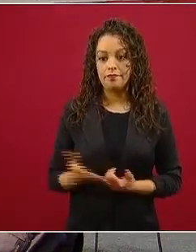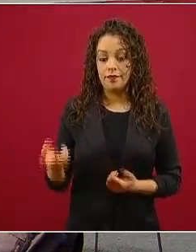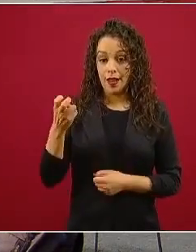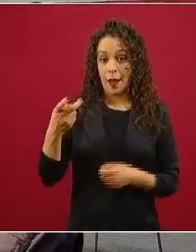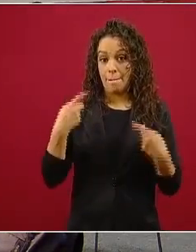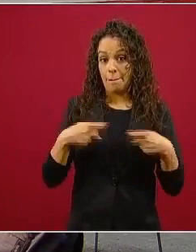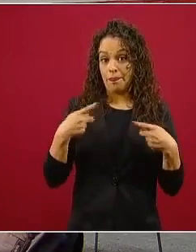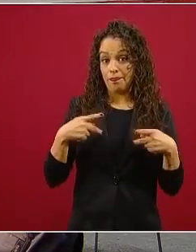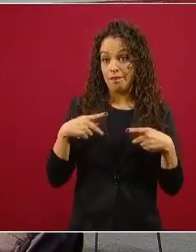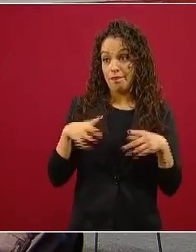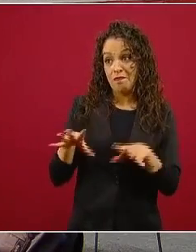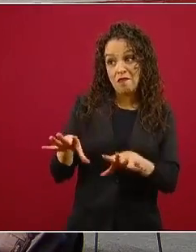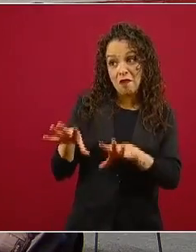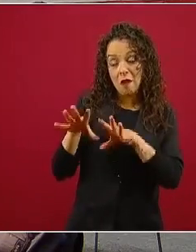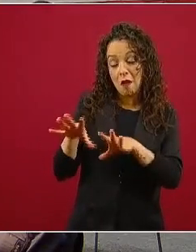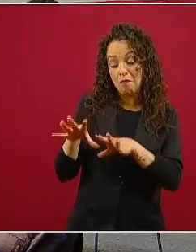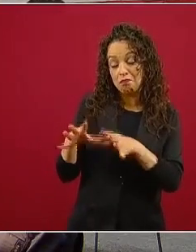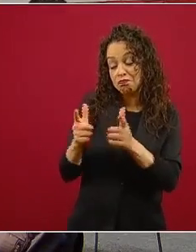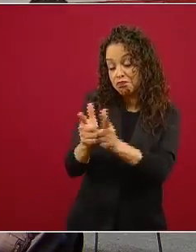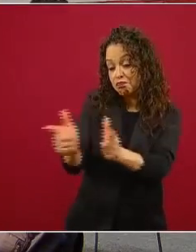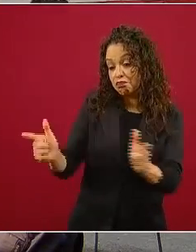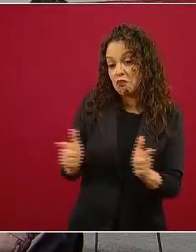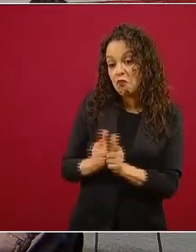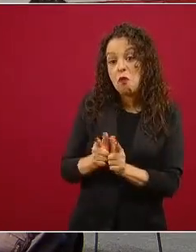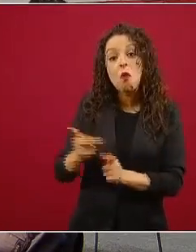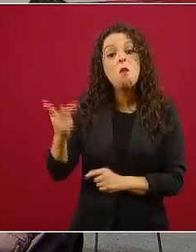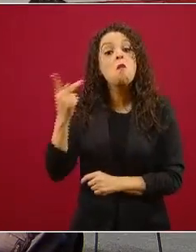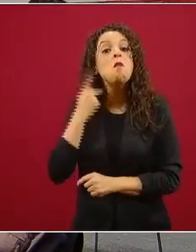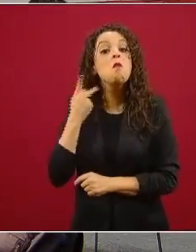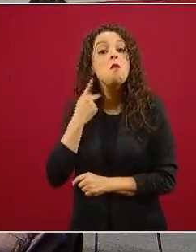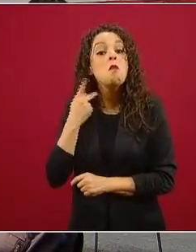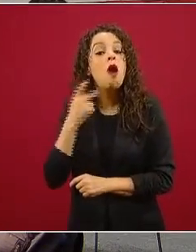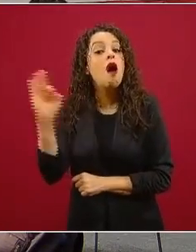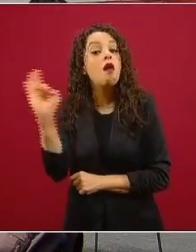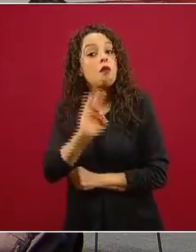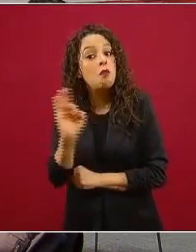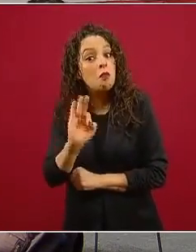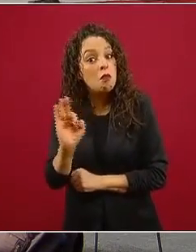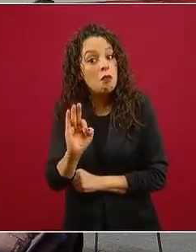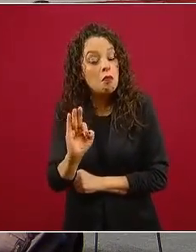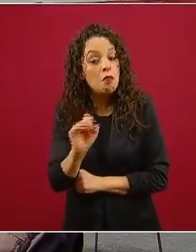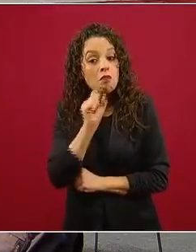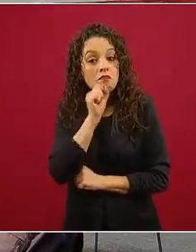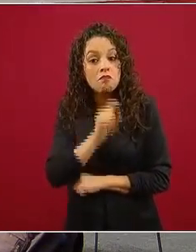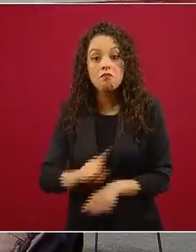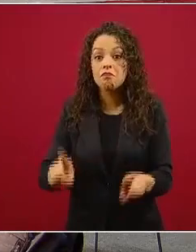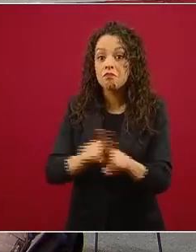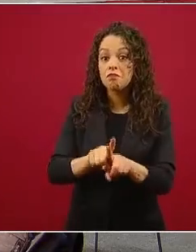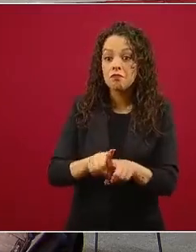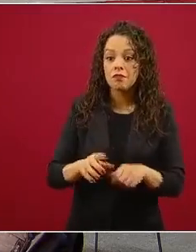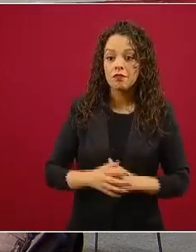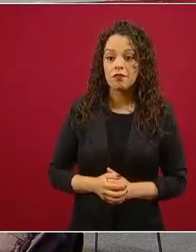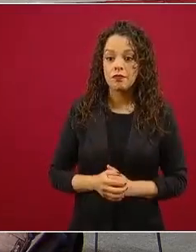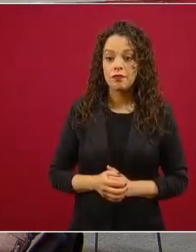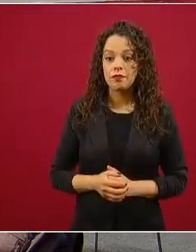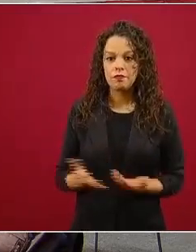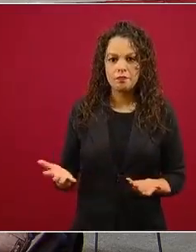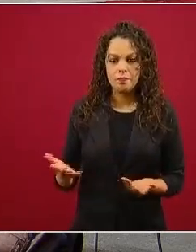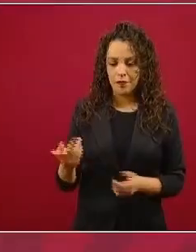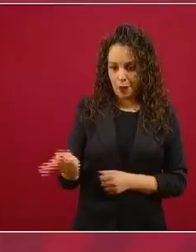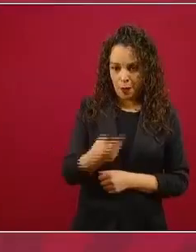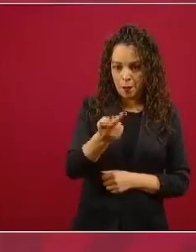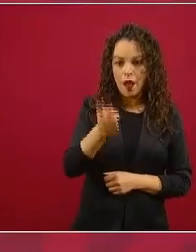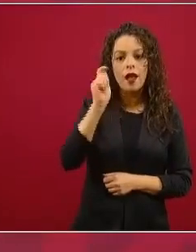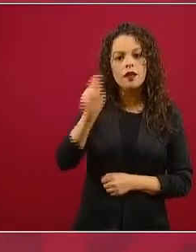Personas de relevancia o grupos políticos. ¿Qué son grupos políticos?